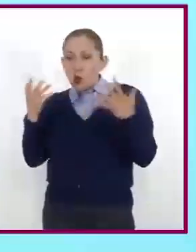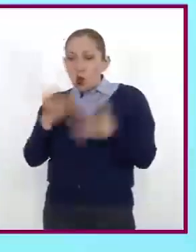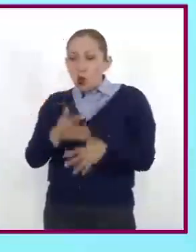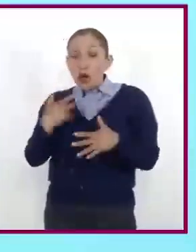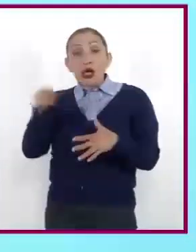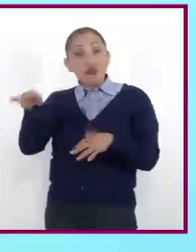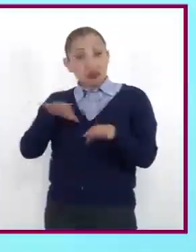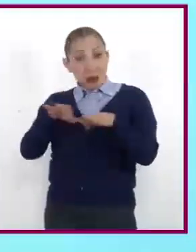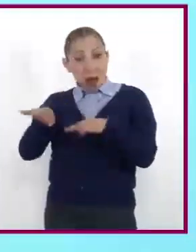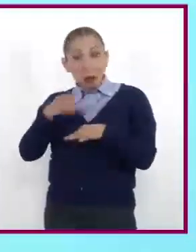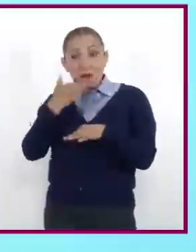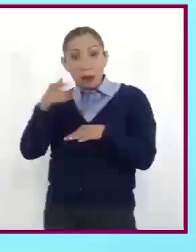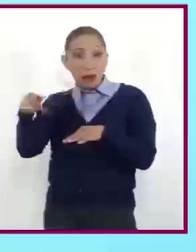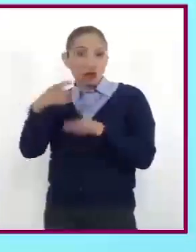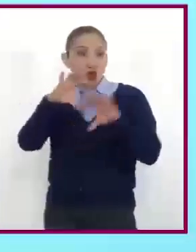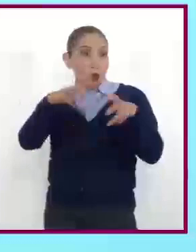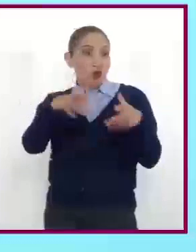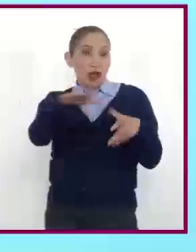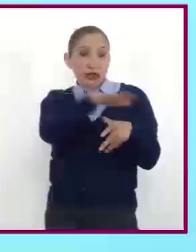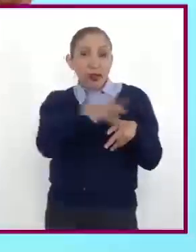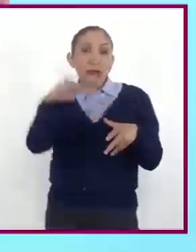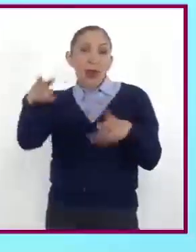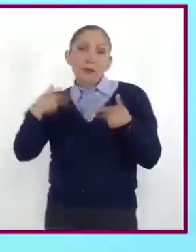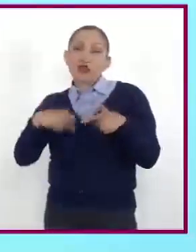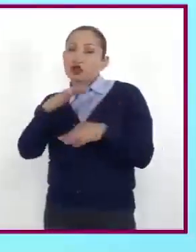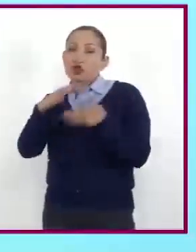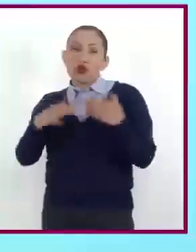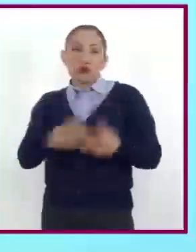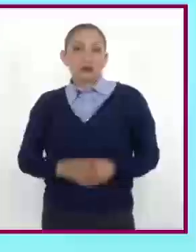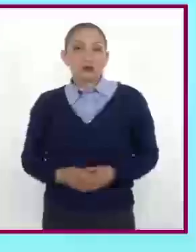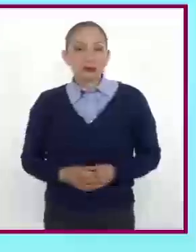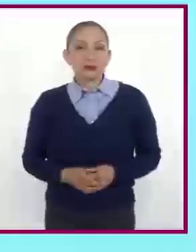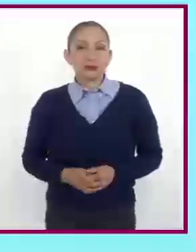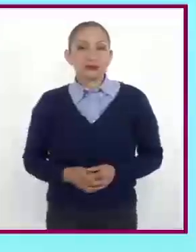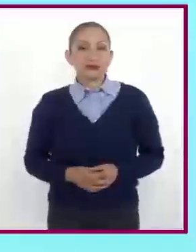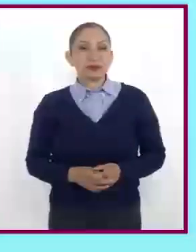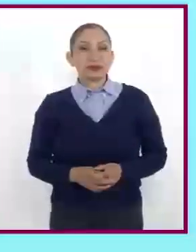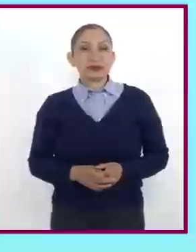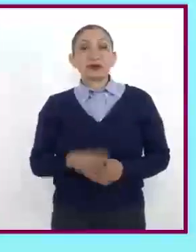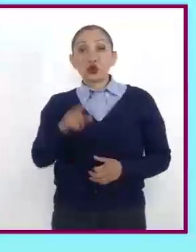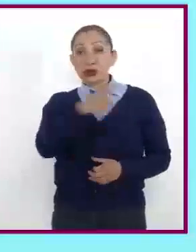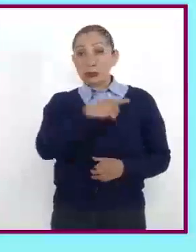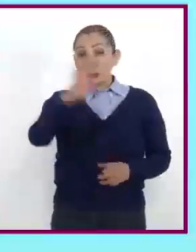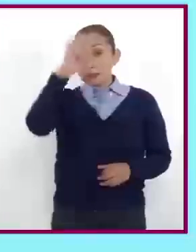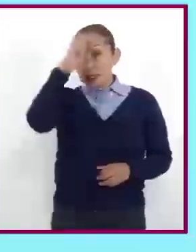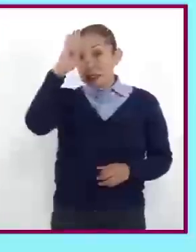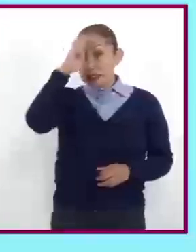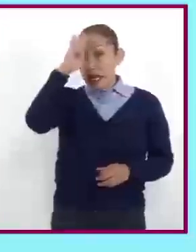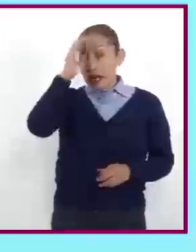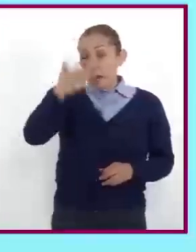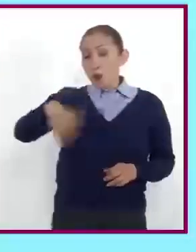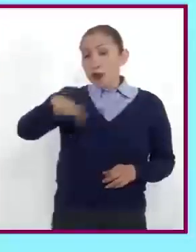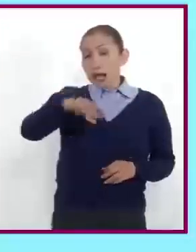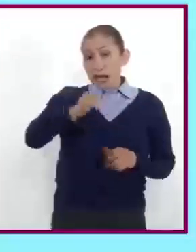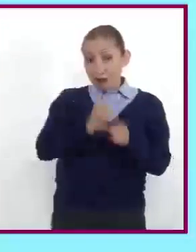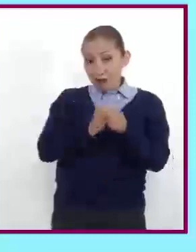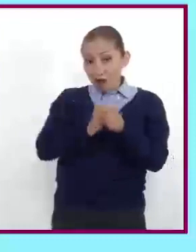labor de gran importancia para su comunidad y para la sociedad en general. Deben considerar que la búsqueda de información